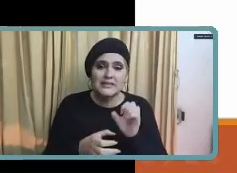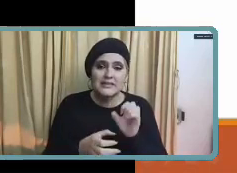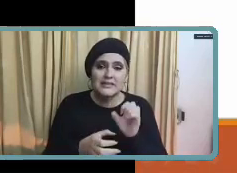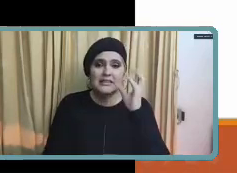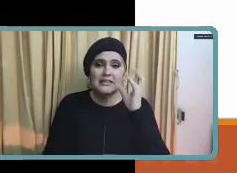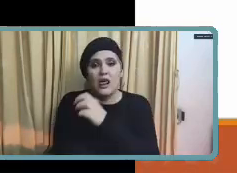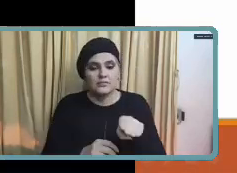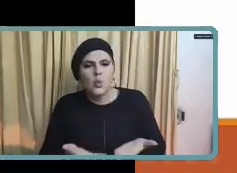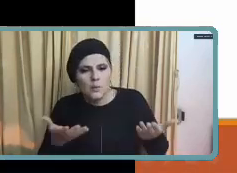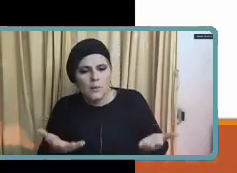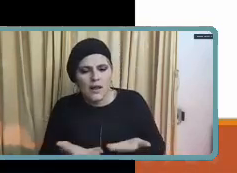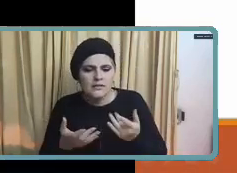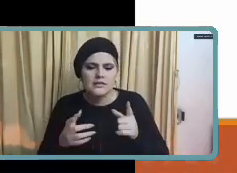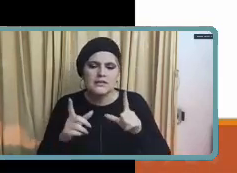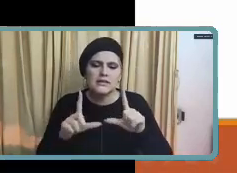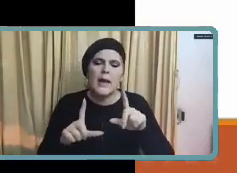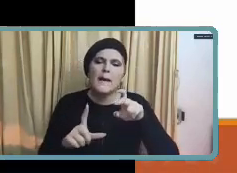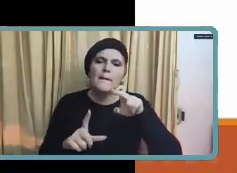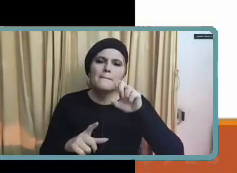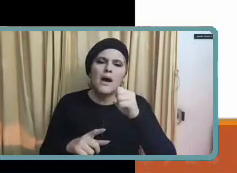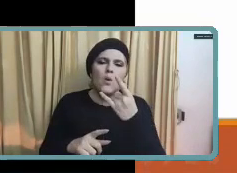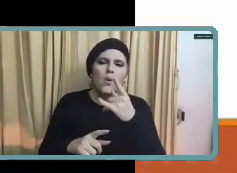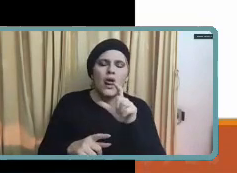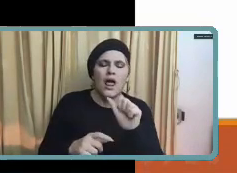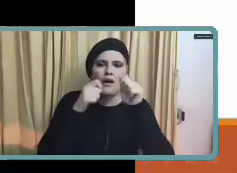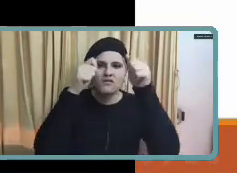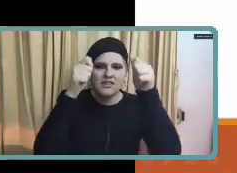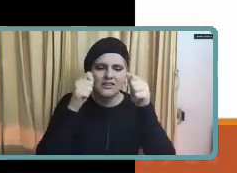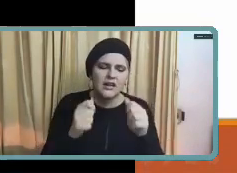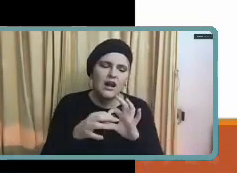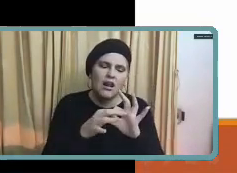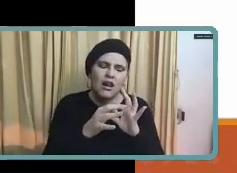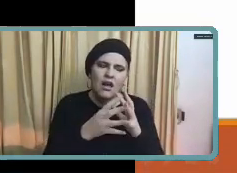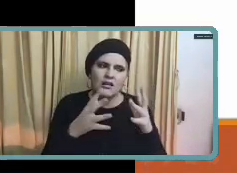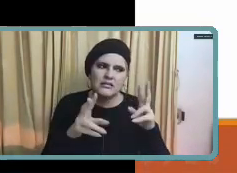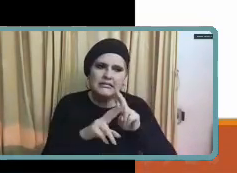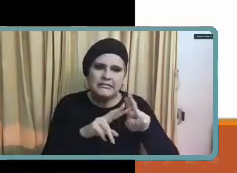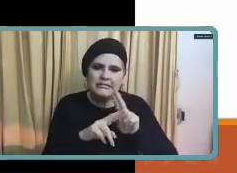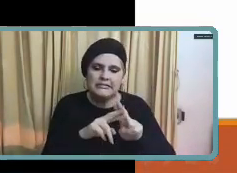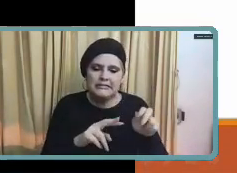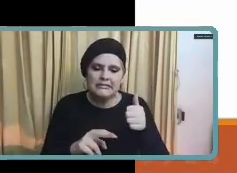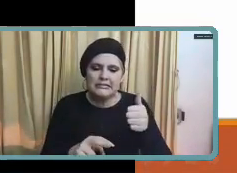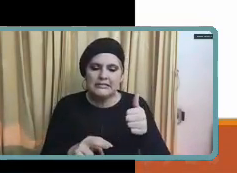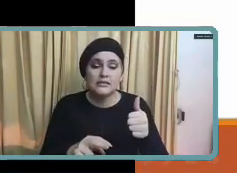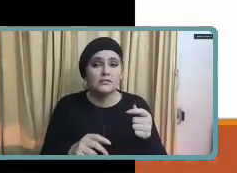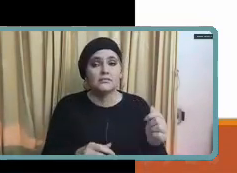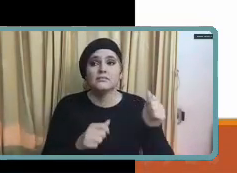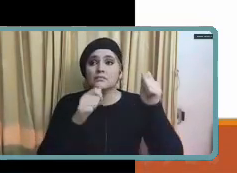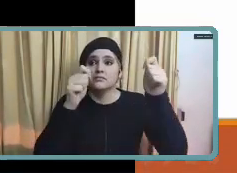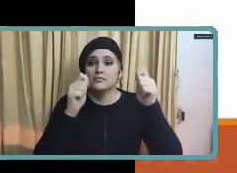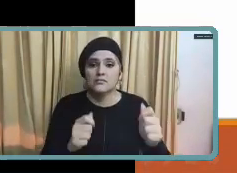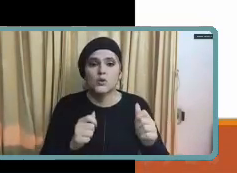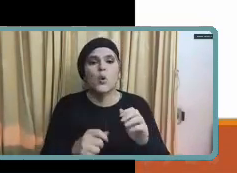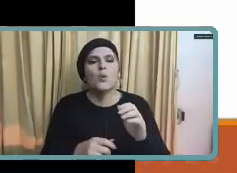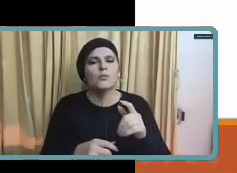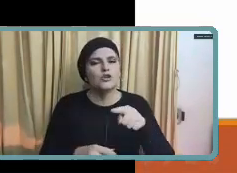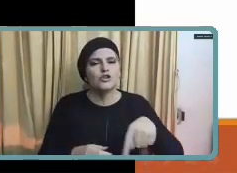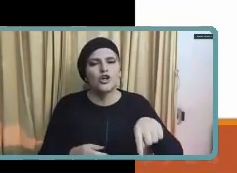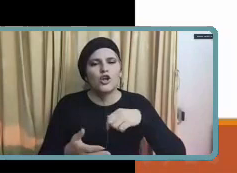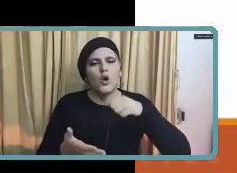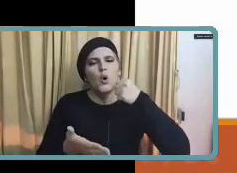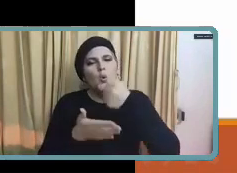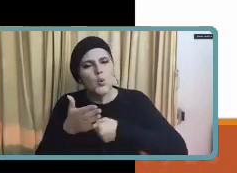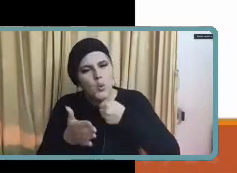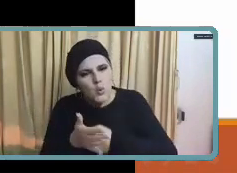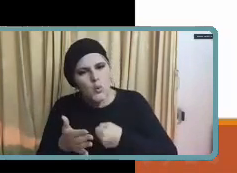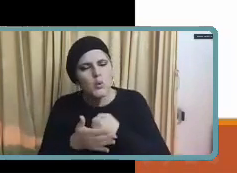muchas gracias por hacernos los afiches. Llevamos a varias autoridades y estamos en la lucha de que las salas de estimulación de Chile Crece Contigo